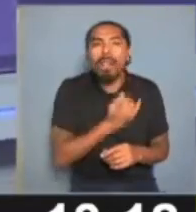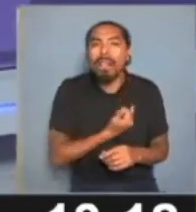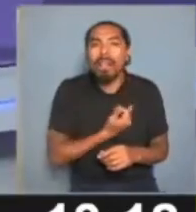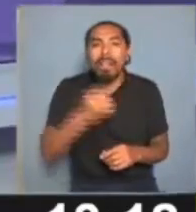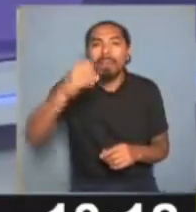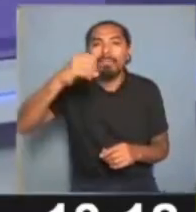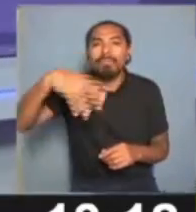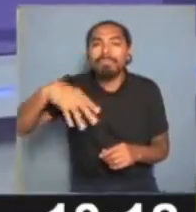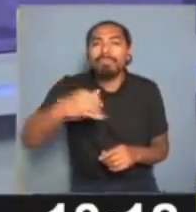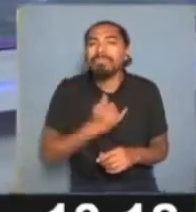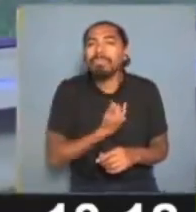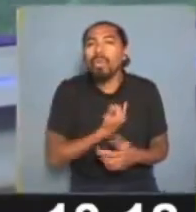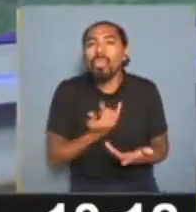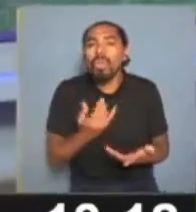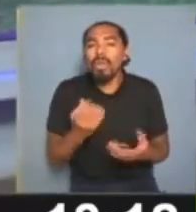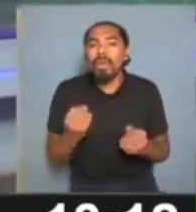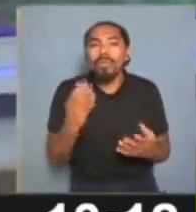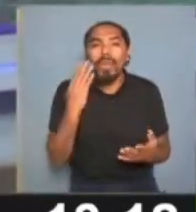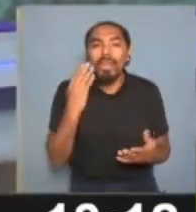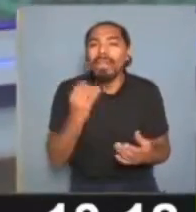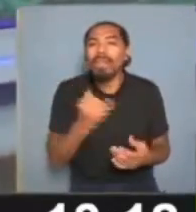empresa. ¿Dónde está, Jorge? Buenas tardes.